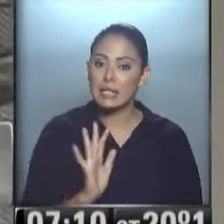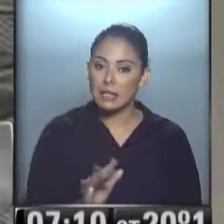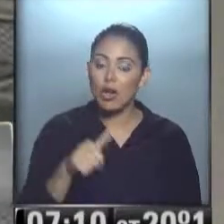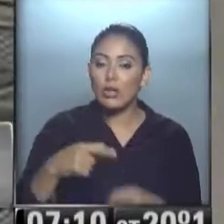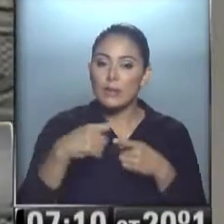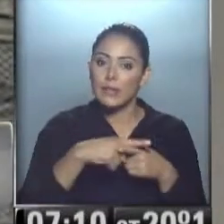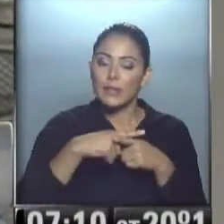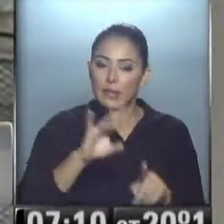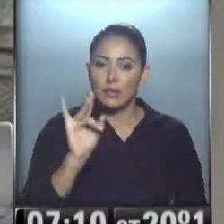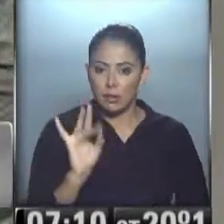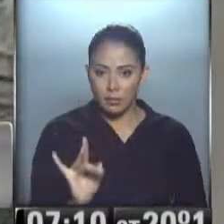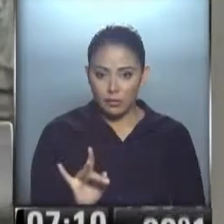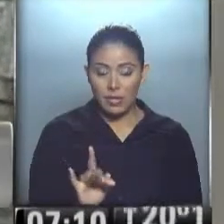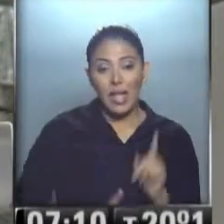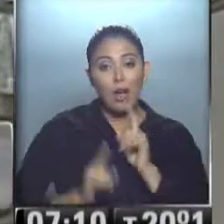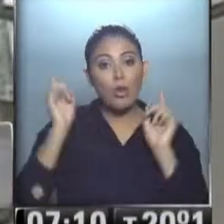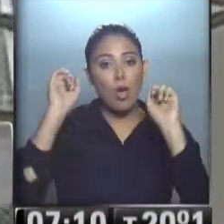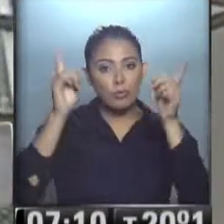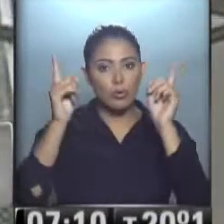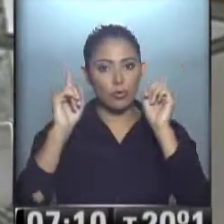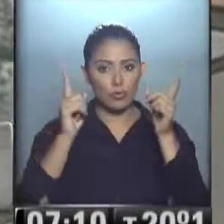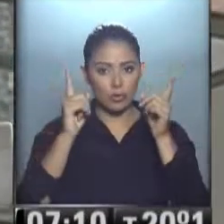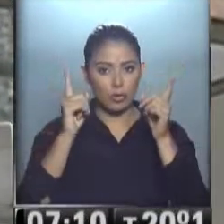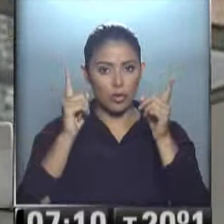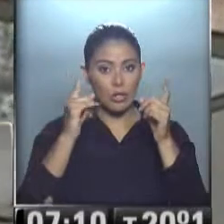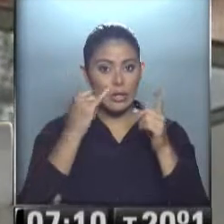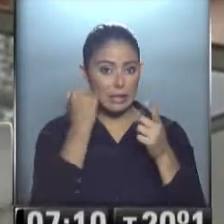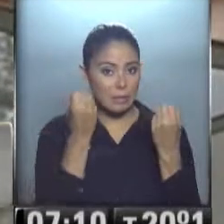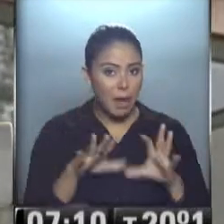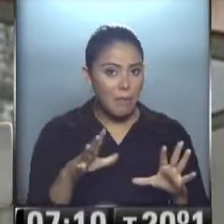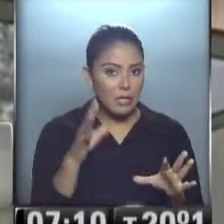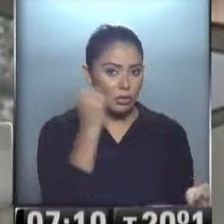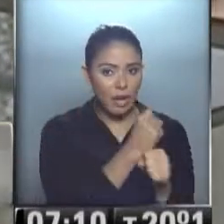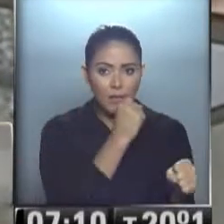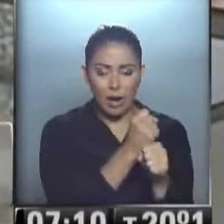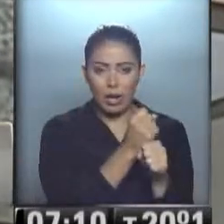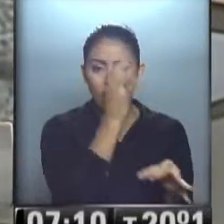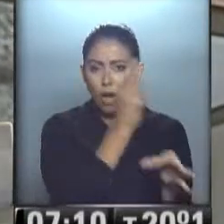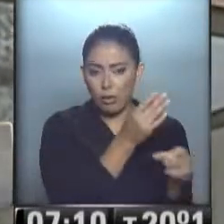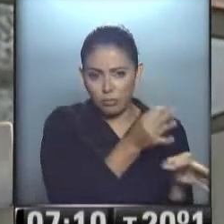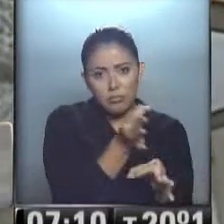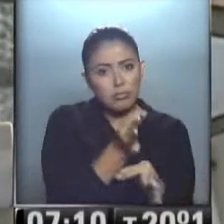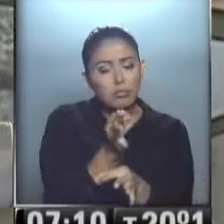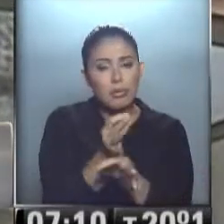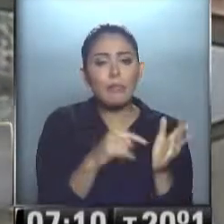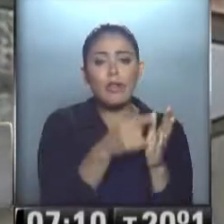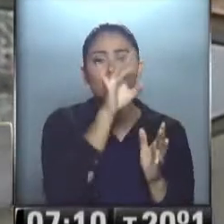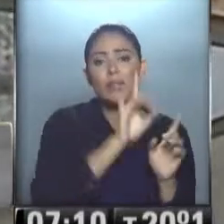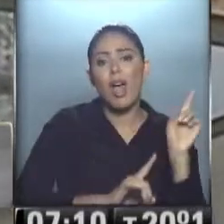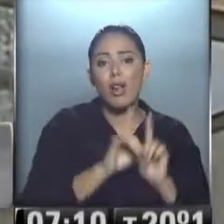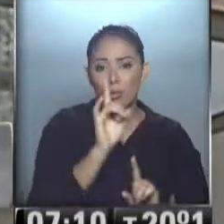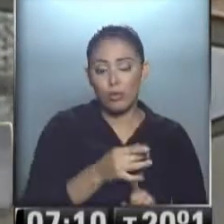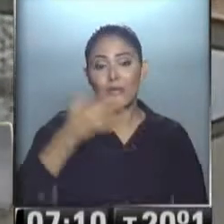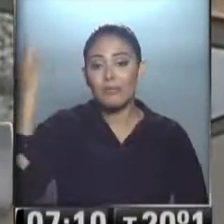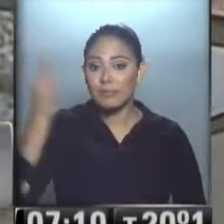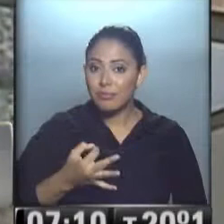negociación muy dura si bien hay algunos docentes que han comenzado a dar clases en la jornada de ayer y son hechos aislados lo cierto es que